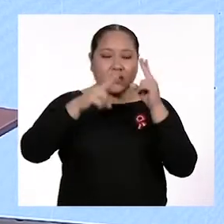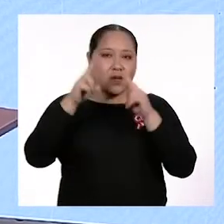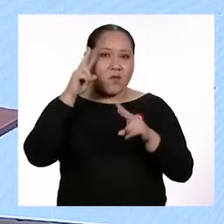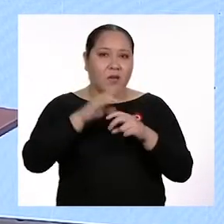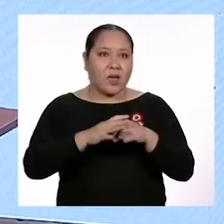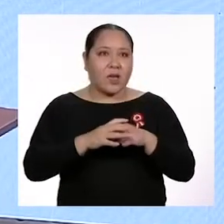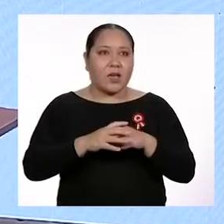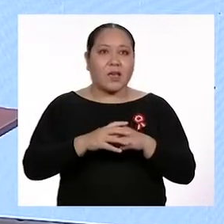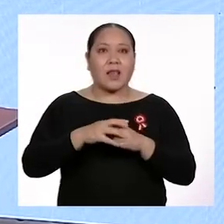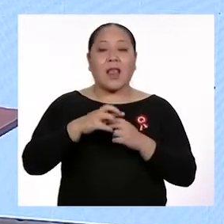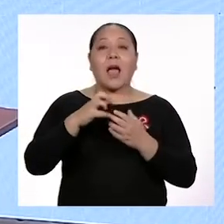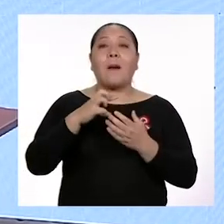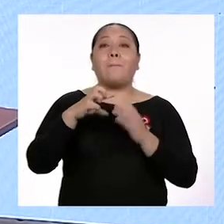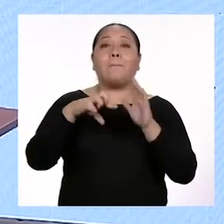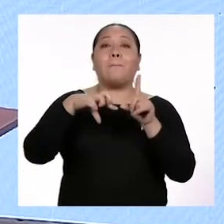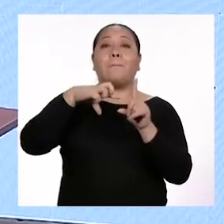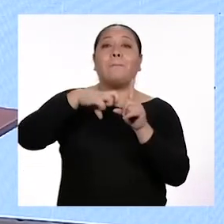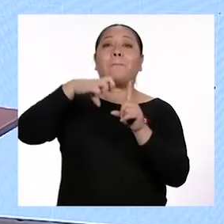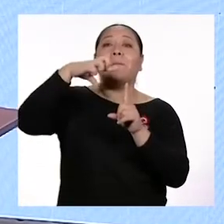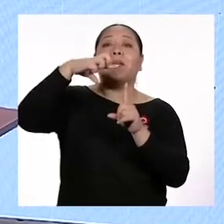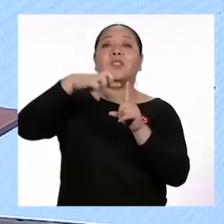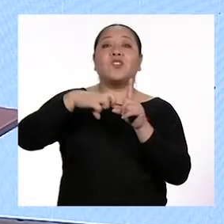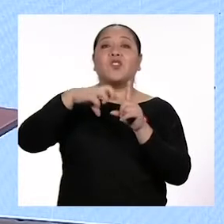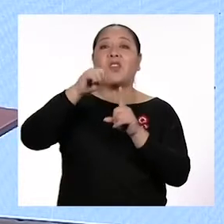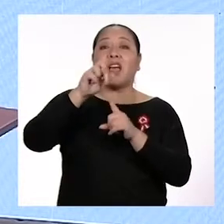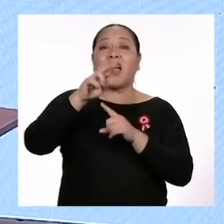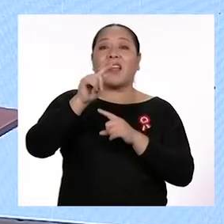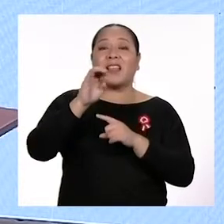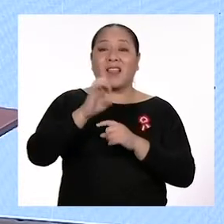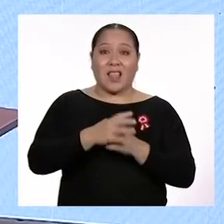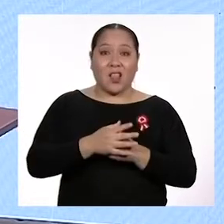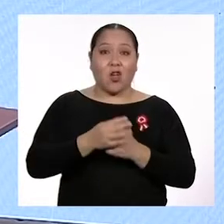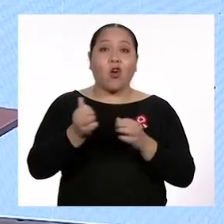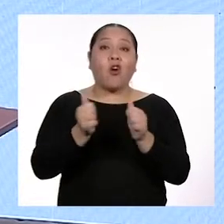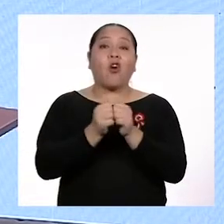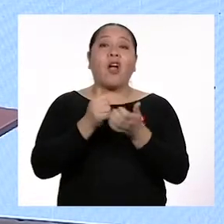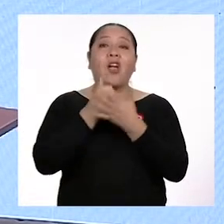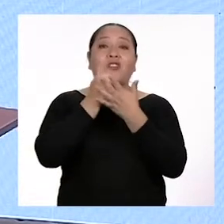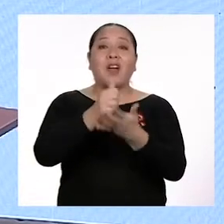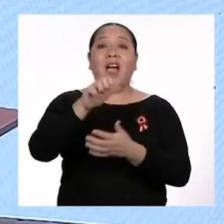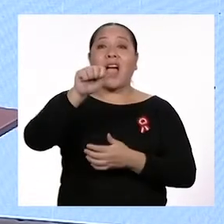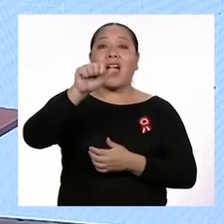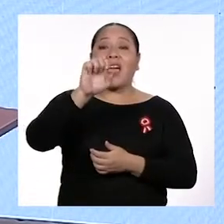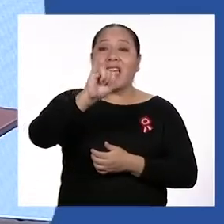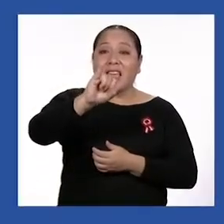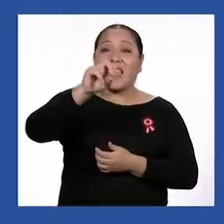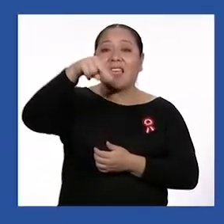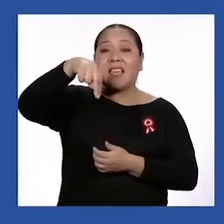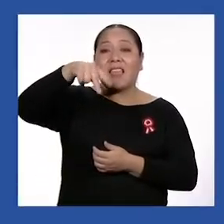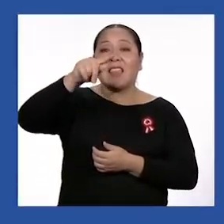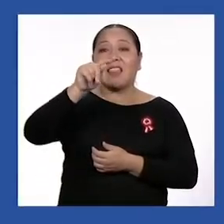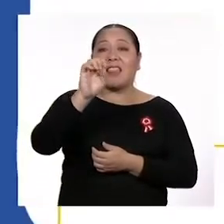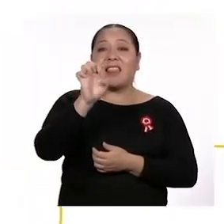presión arterial a través de los intervalos y a reconocer que existen distintos tipos de intervalos.